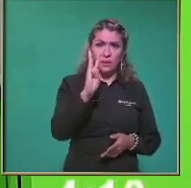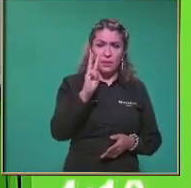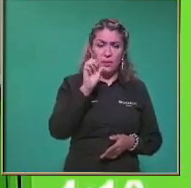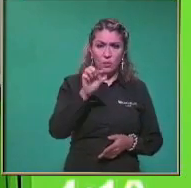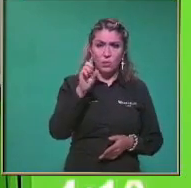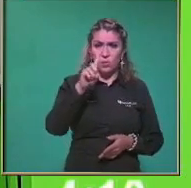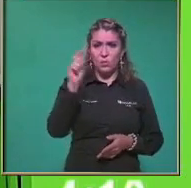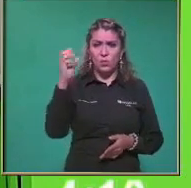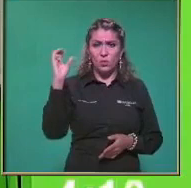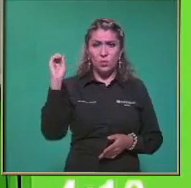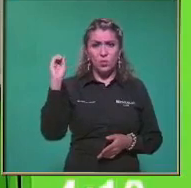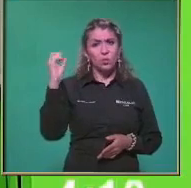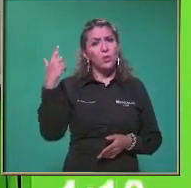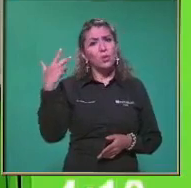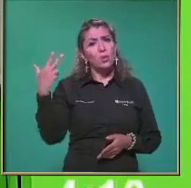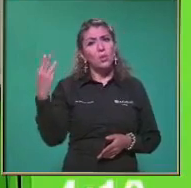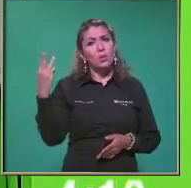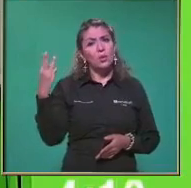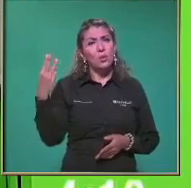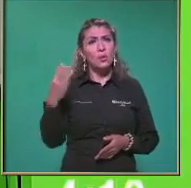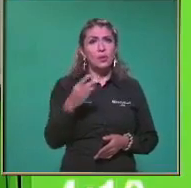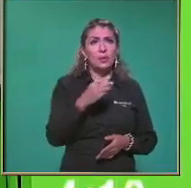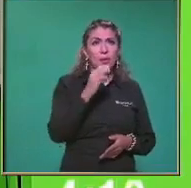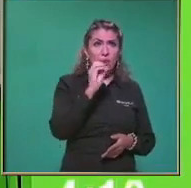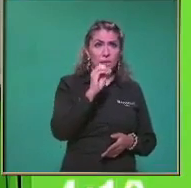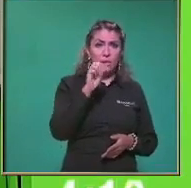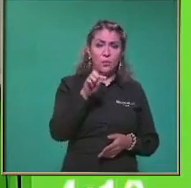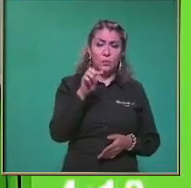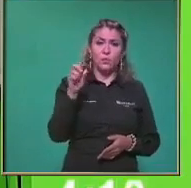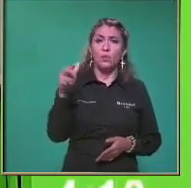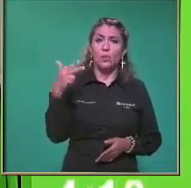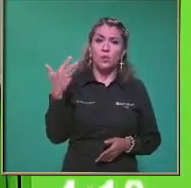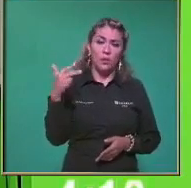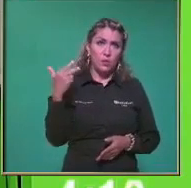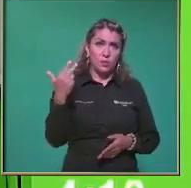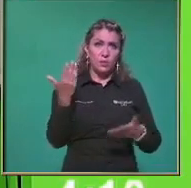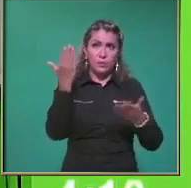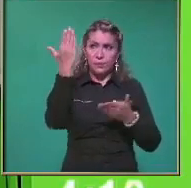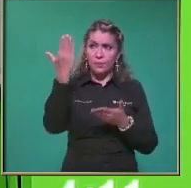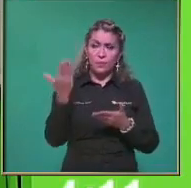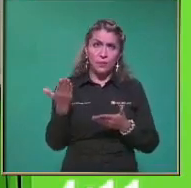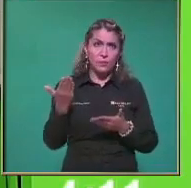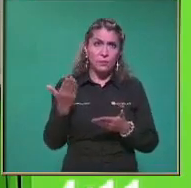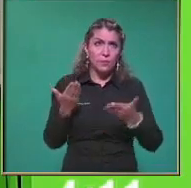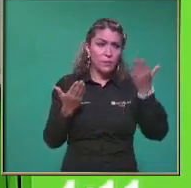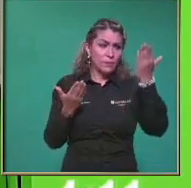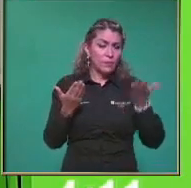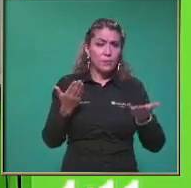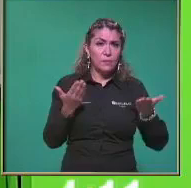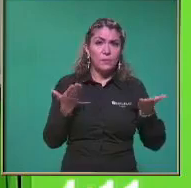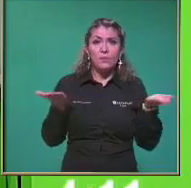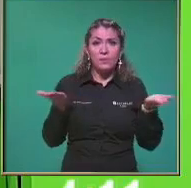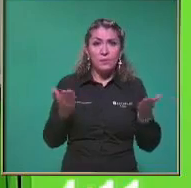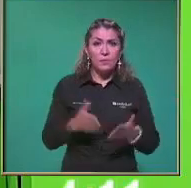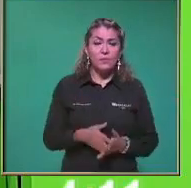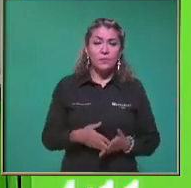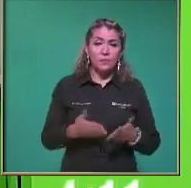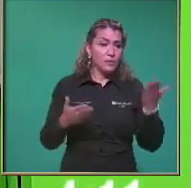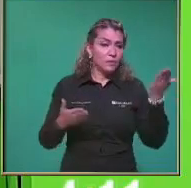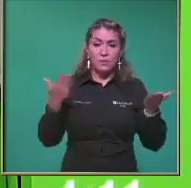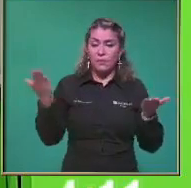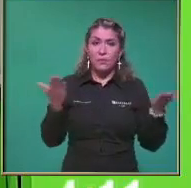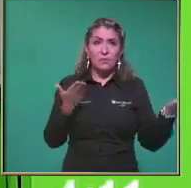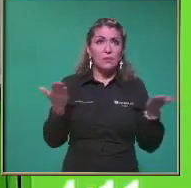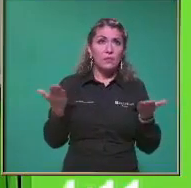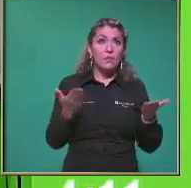3.103 y 0.13. Si nos fijamos o si escuchamos los chicos de radio, de las cantidades que